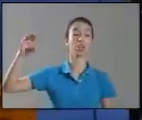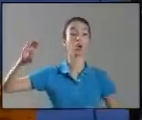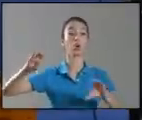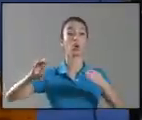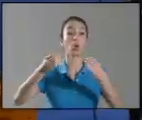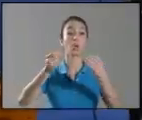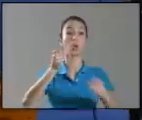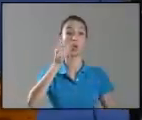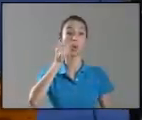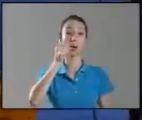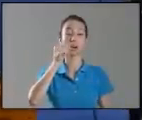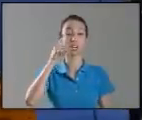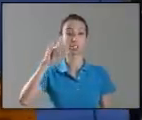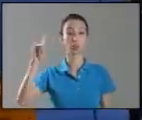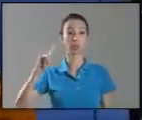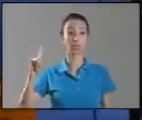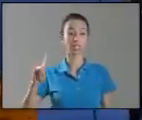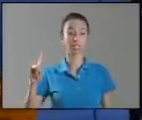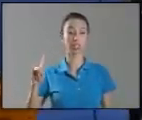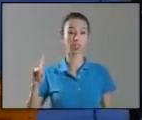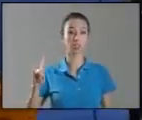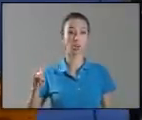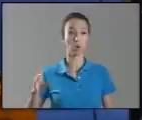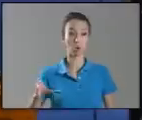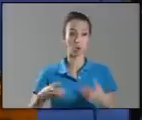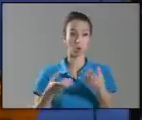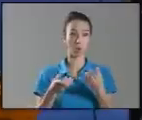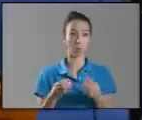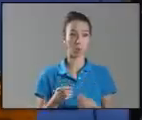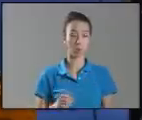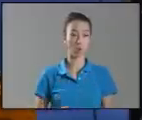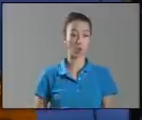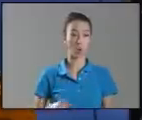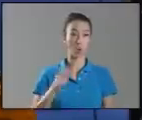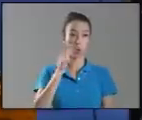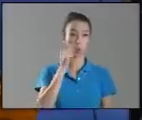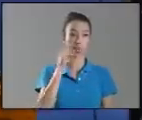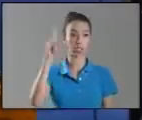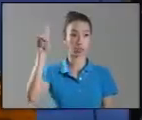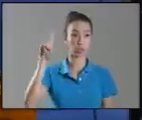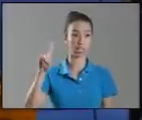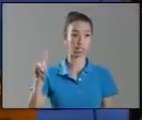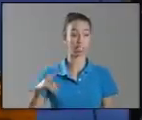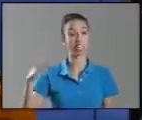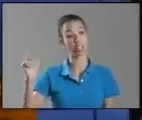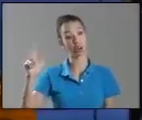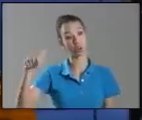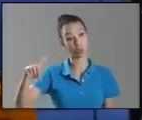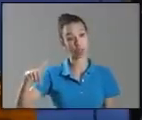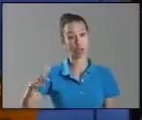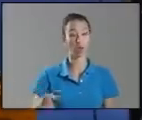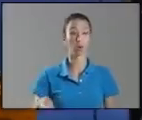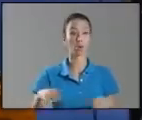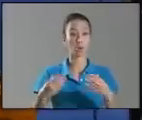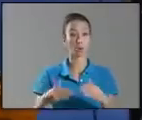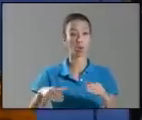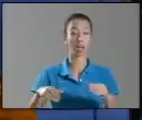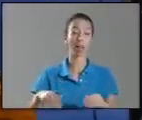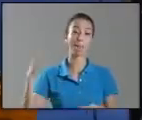Tenemos que medirlos. Primero los tenemos que medir como varones ungidos o